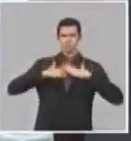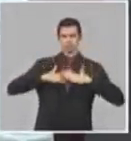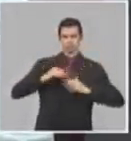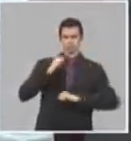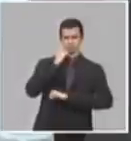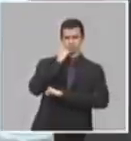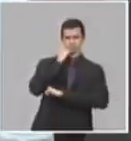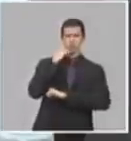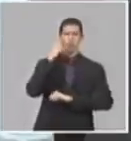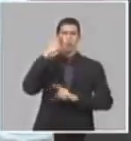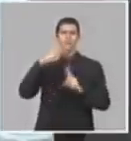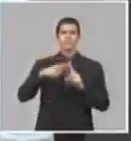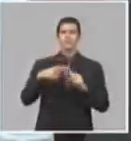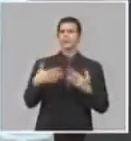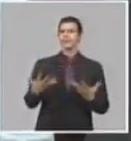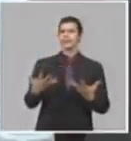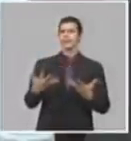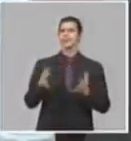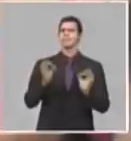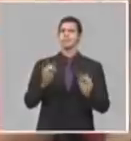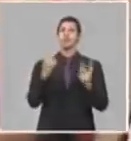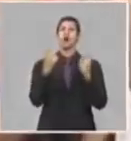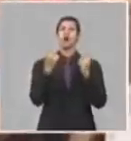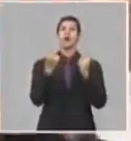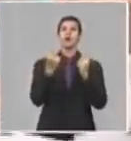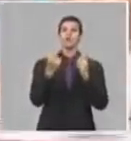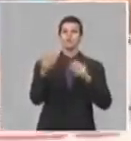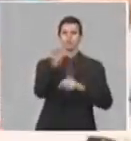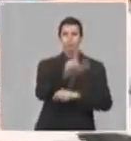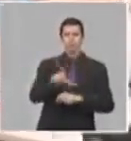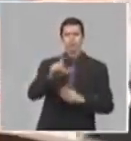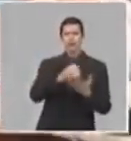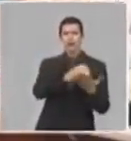nuestro programa económico y social.